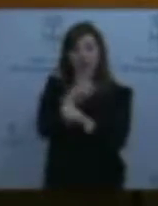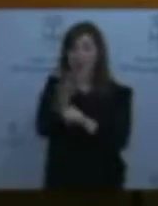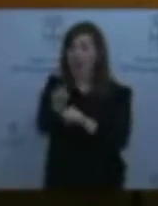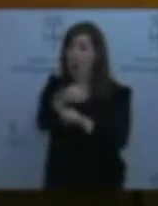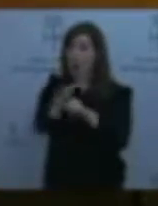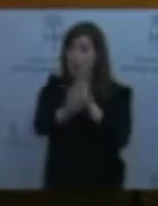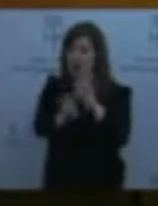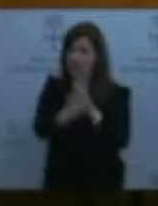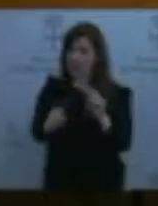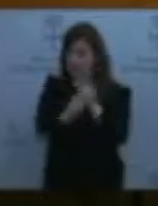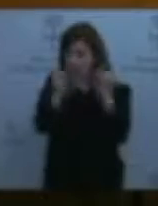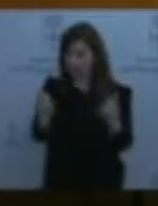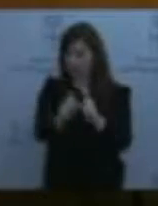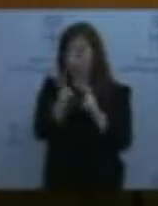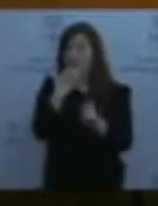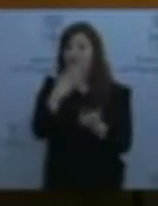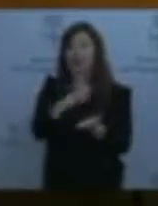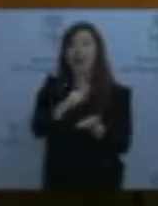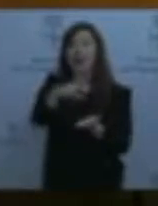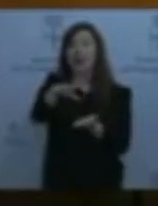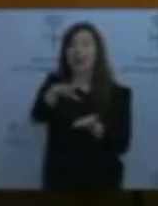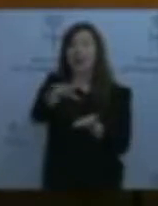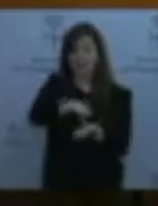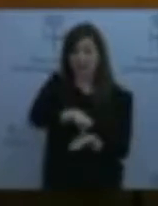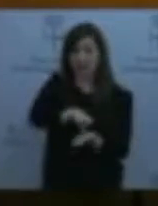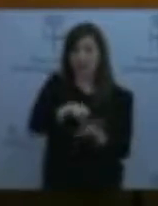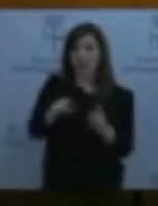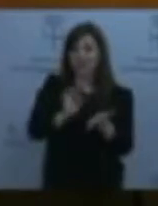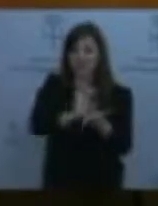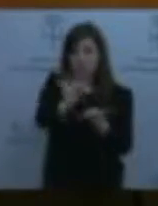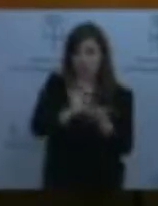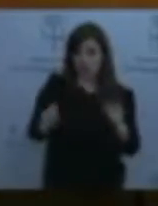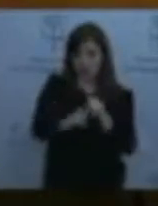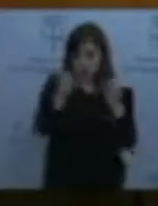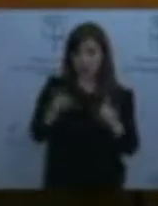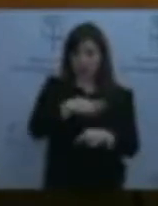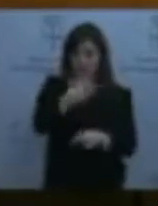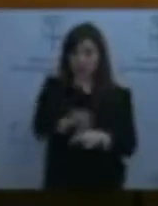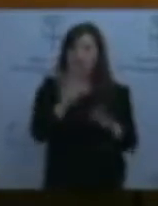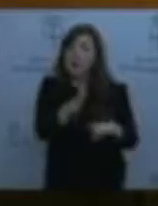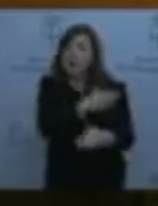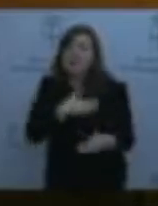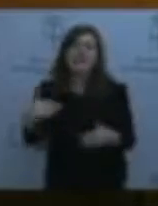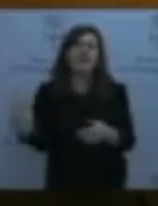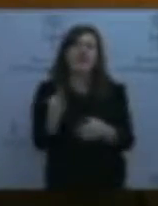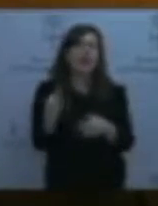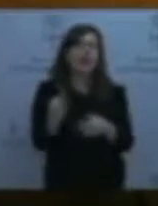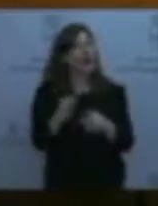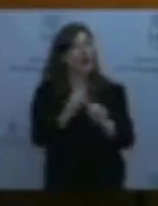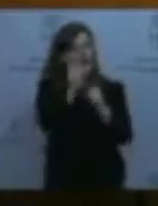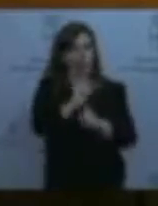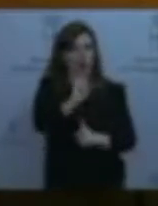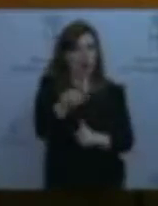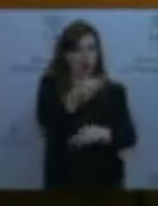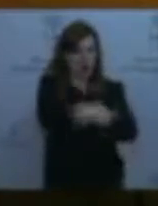mantenimiento informáticos y centralizara los servicios de informática, pero prefieren jugar de otra manera. Se ve